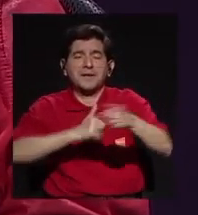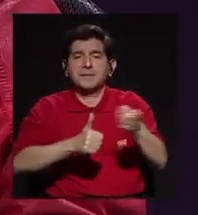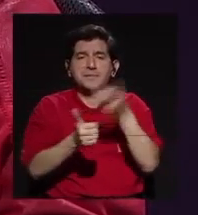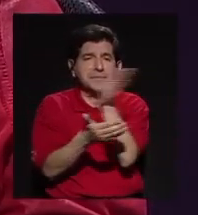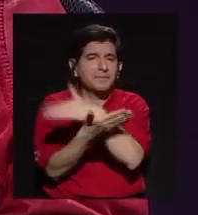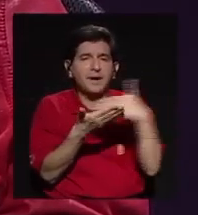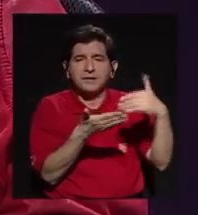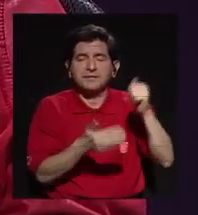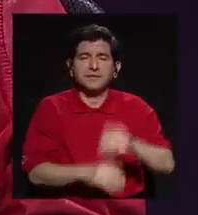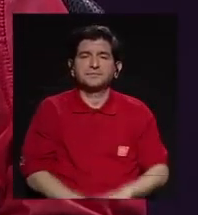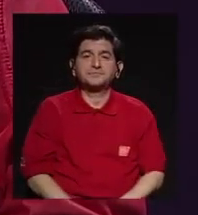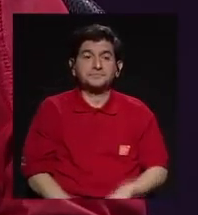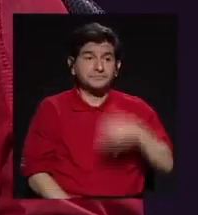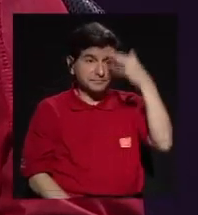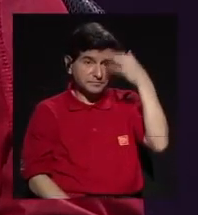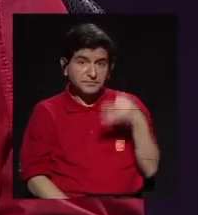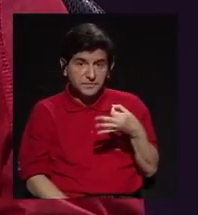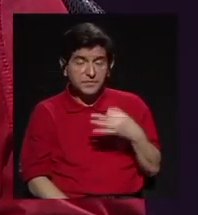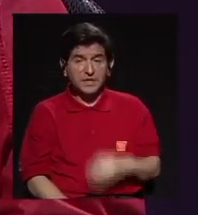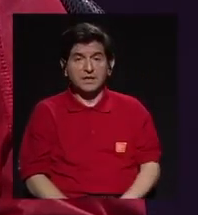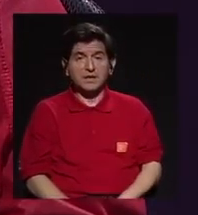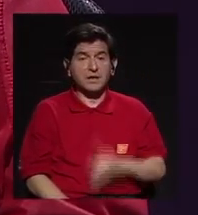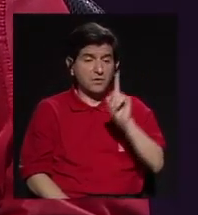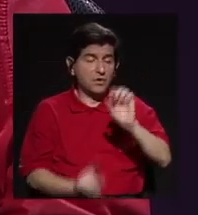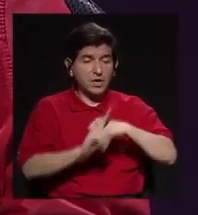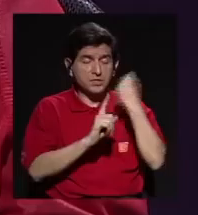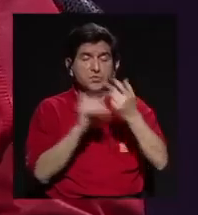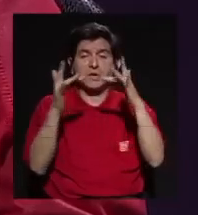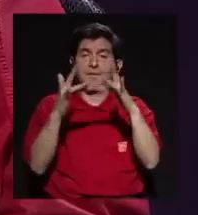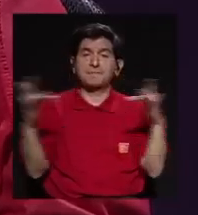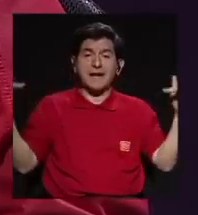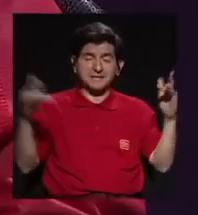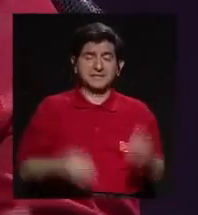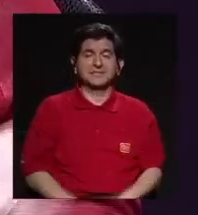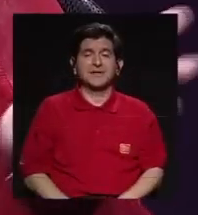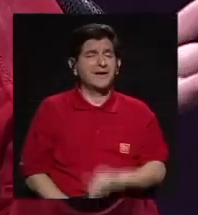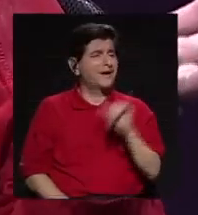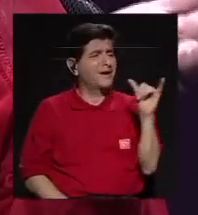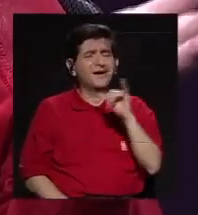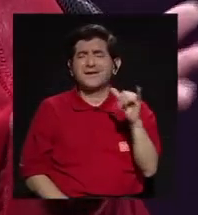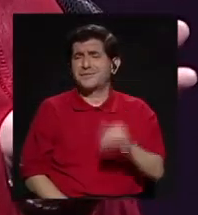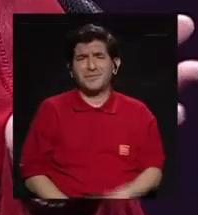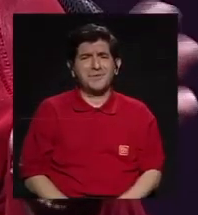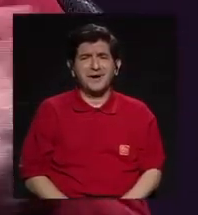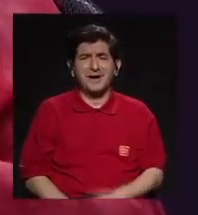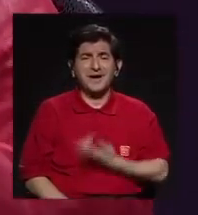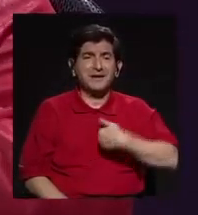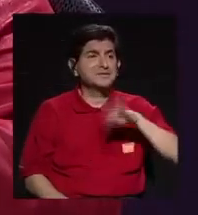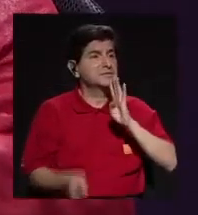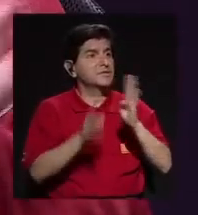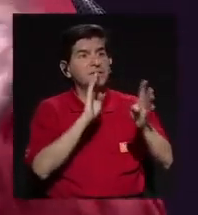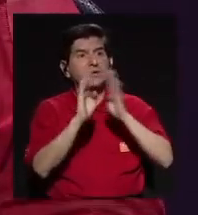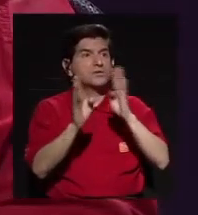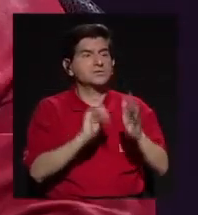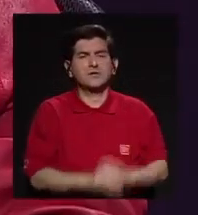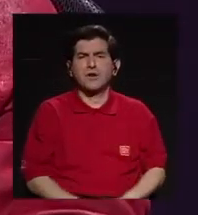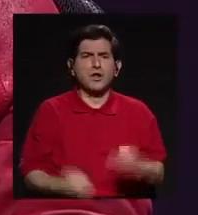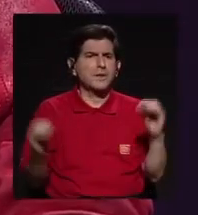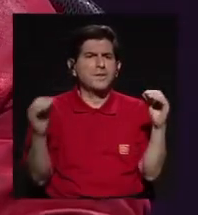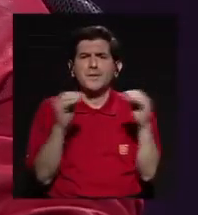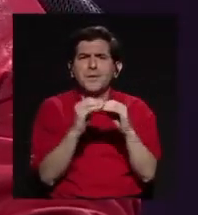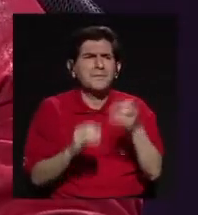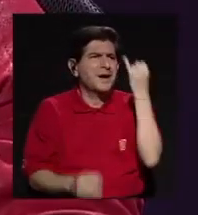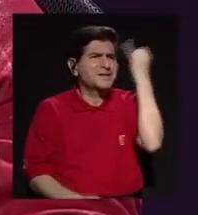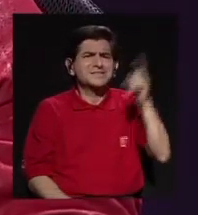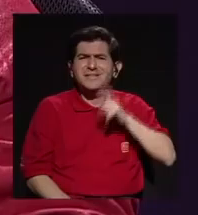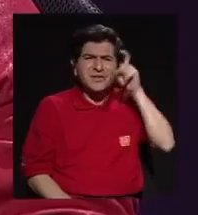de la campaña. Creo que esto es una cosa vacía que apela, igual si nos pusiéramos a hablar, no más ideología de género. O